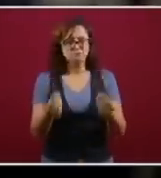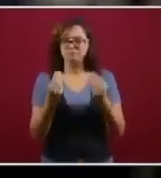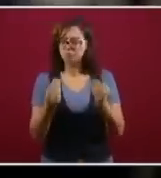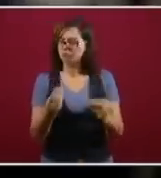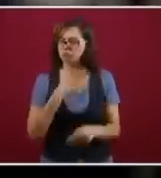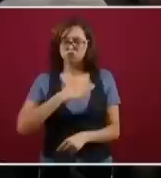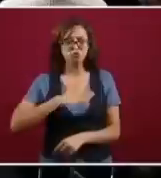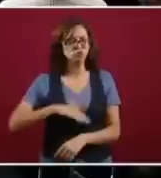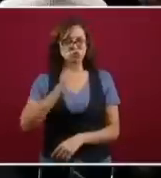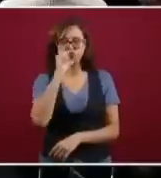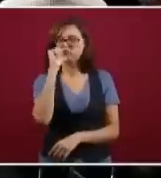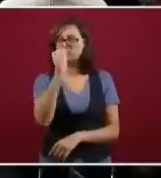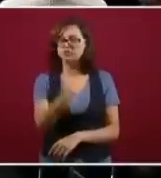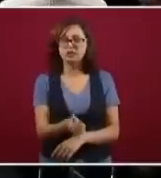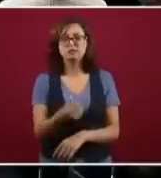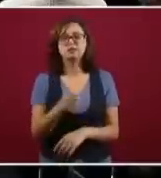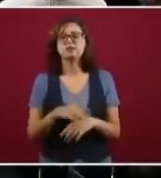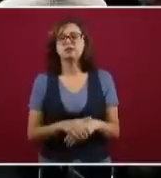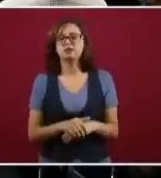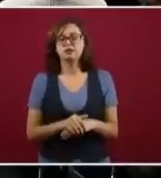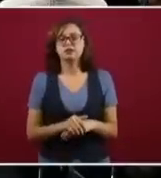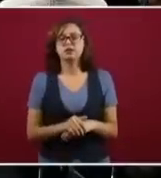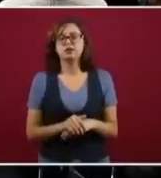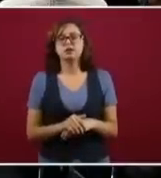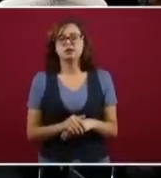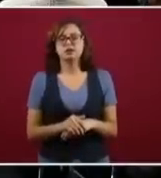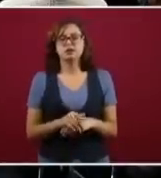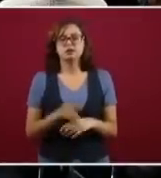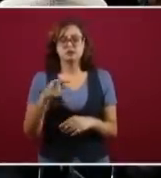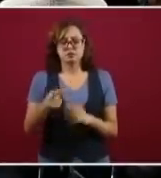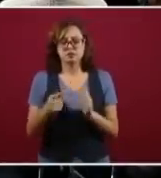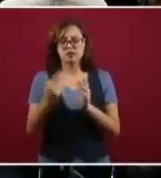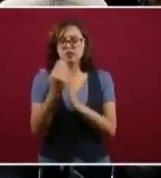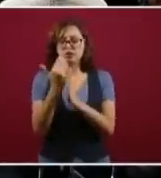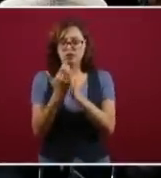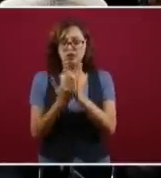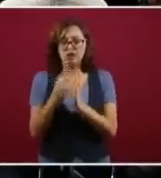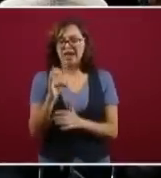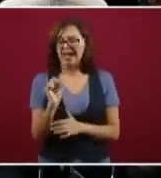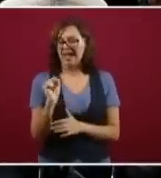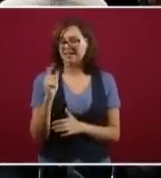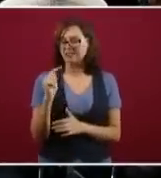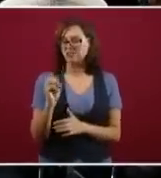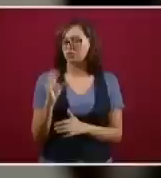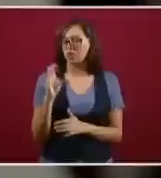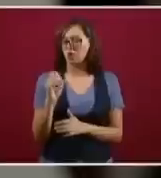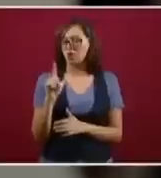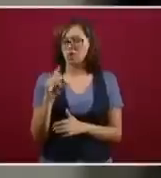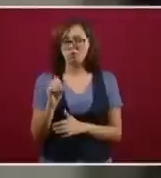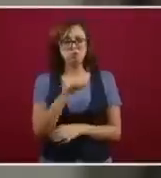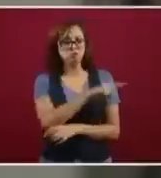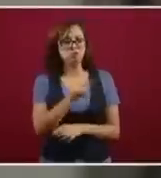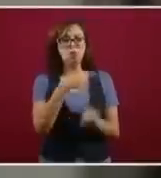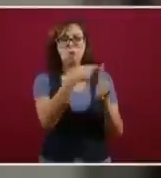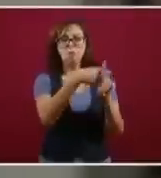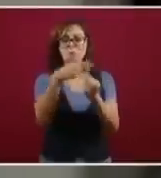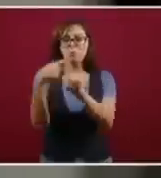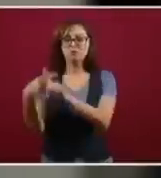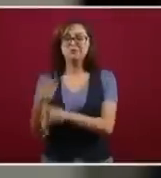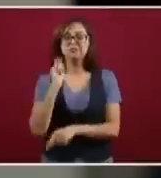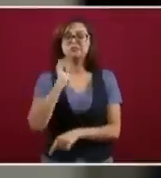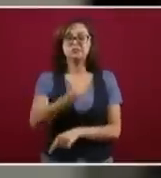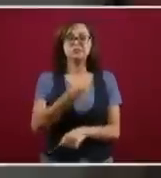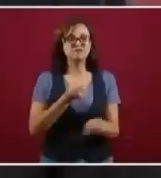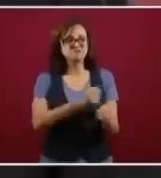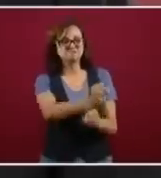muchísima injusticia. Dieron positivo en la prueba del protocolo de Estocolmo, quiere decir que fueron torturados para